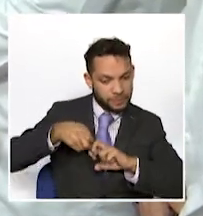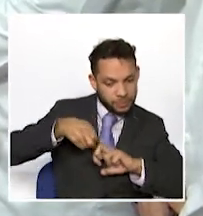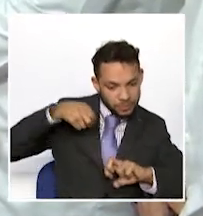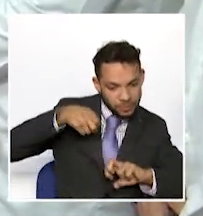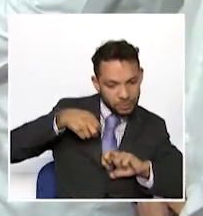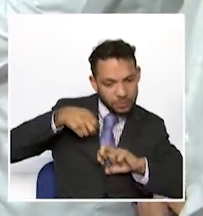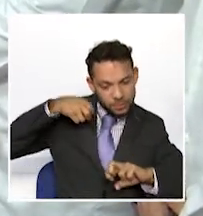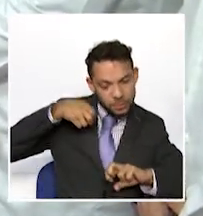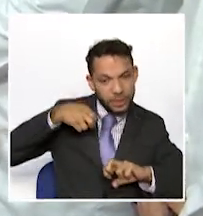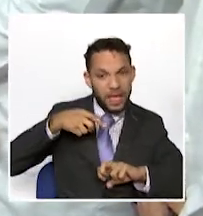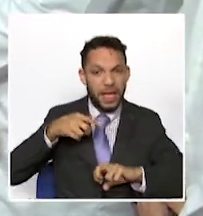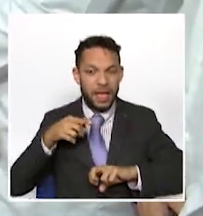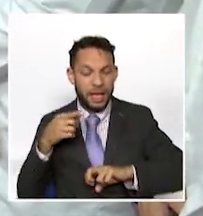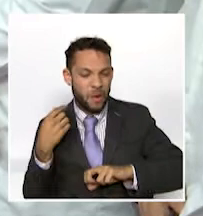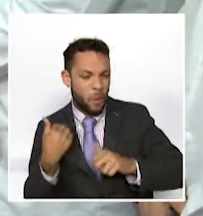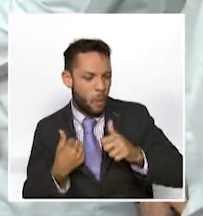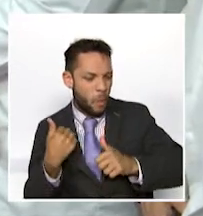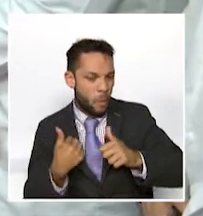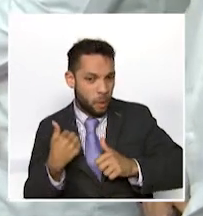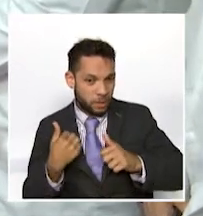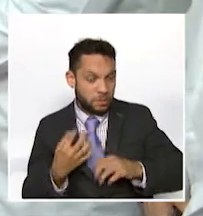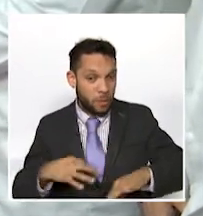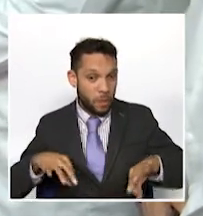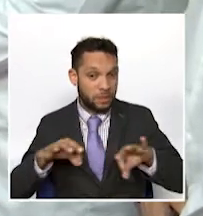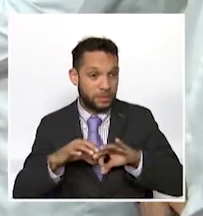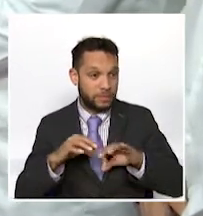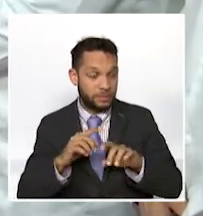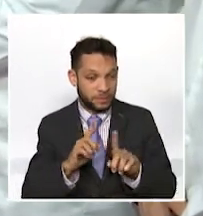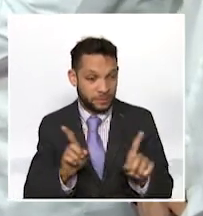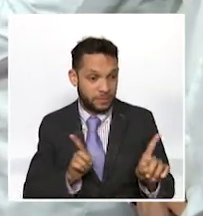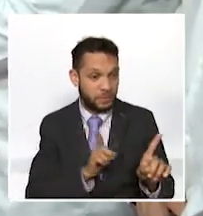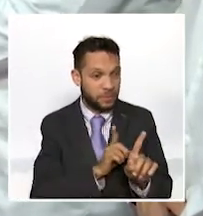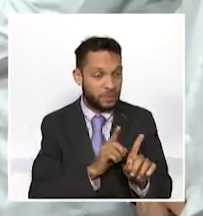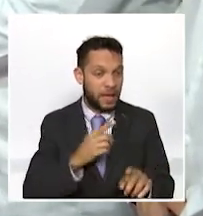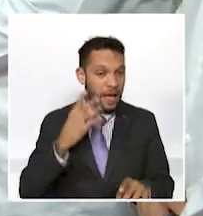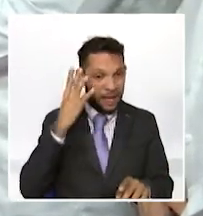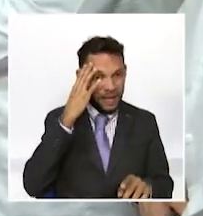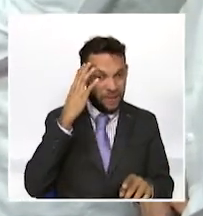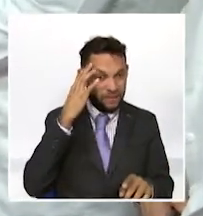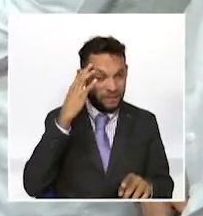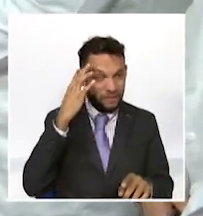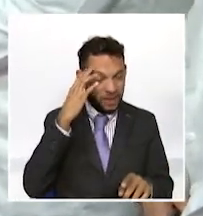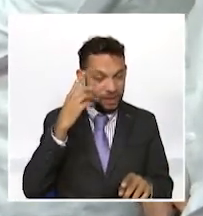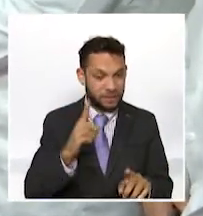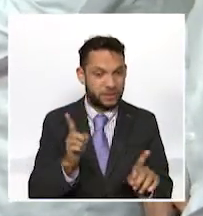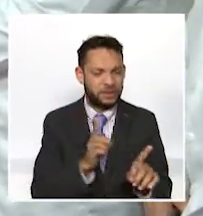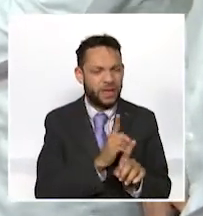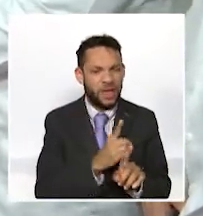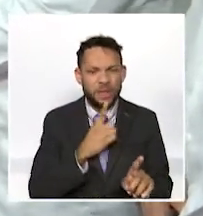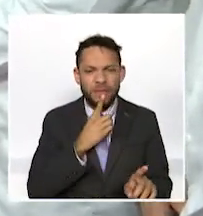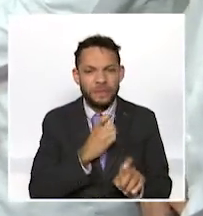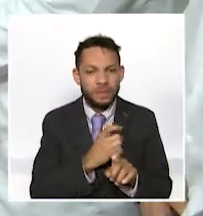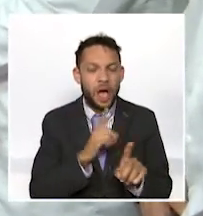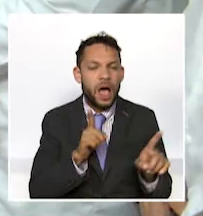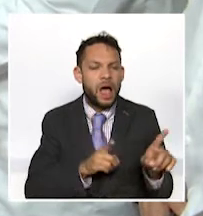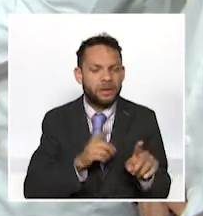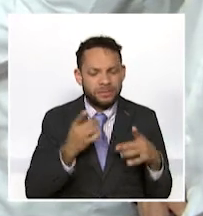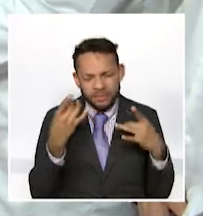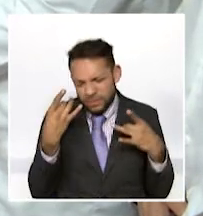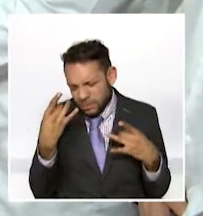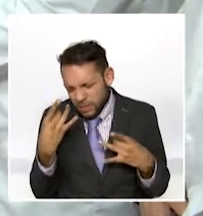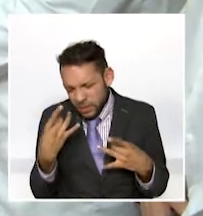cervical, genera esa tensión hacia esta parte de atrás de la cabeza, y hemos tenido pacientes diagnosticados por cefalea